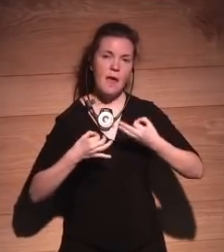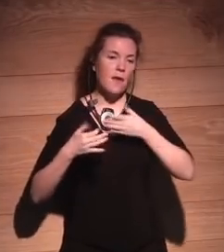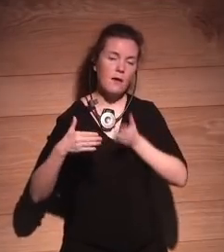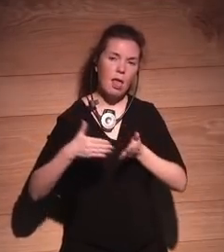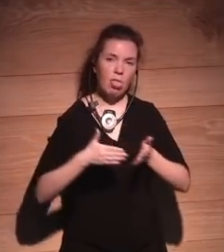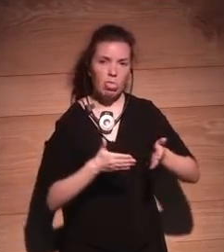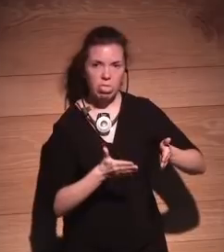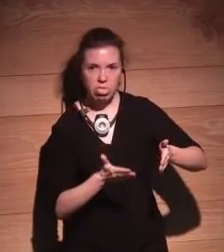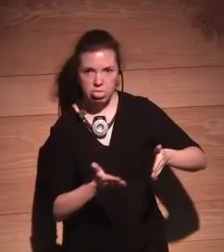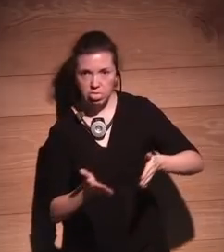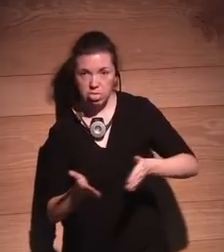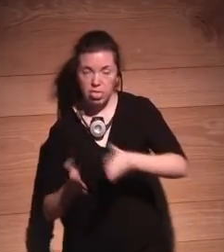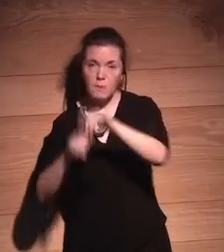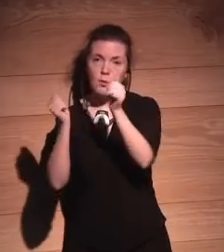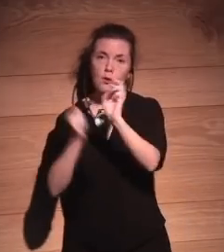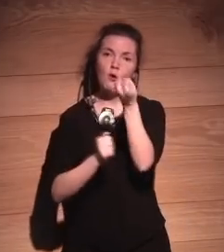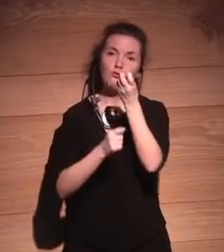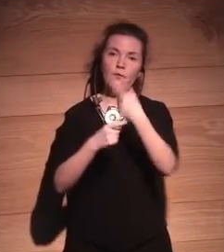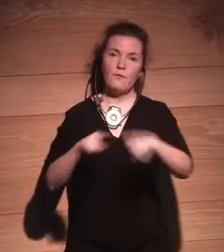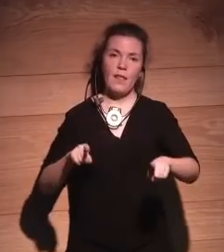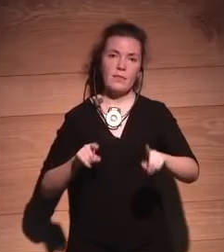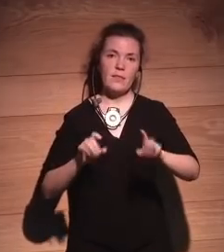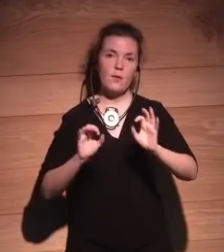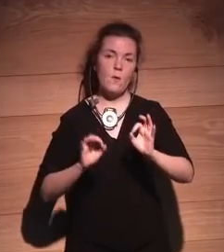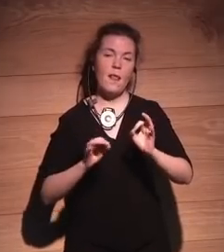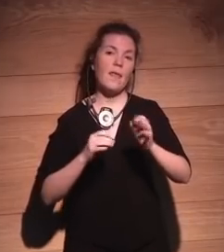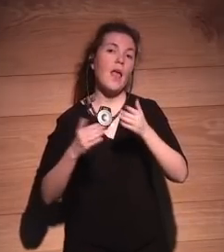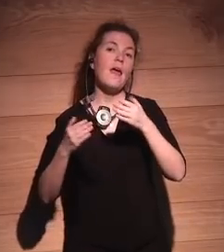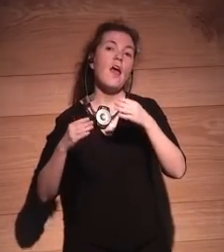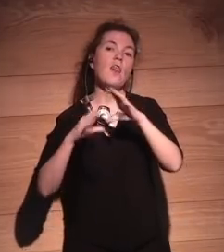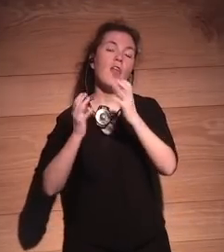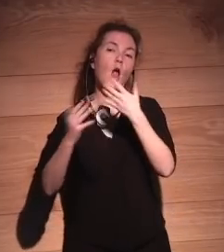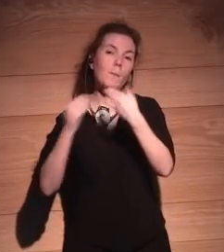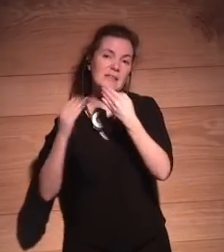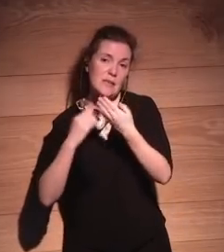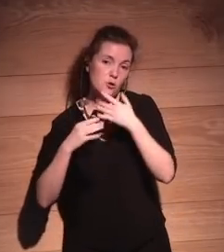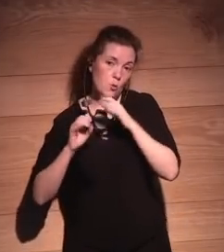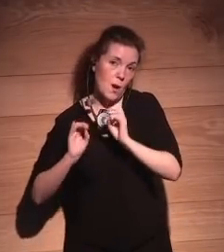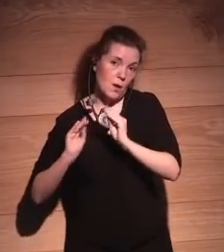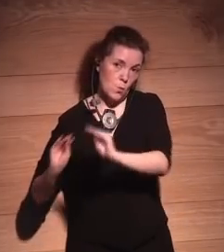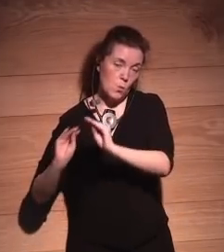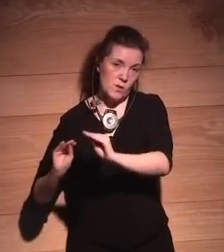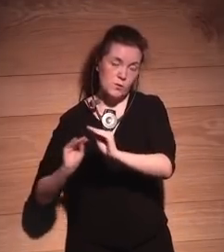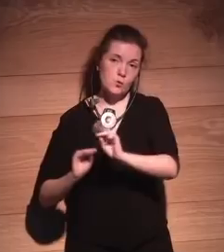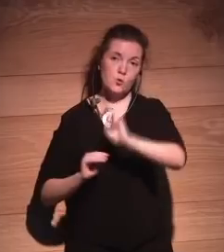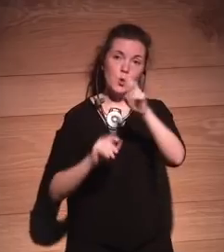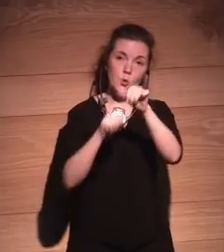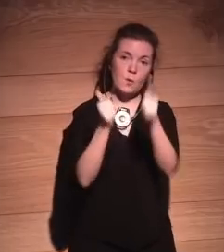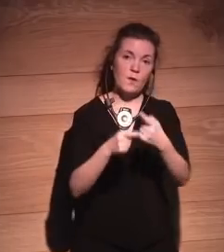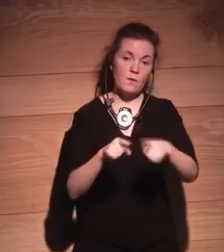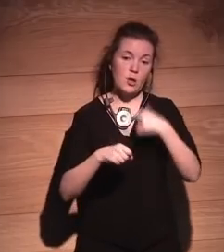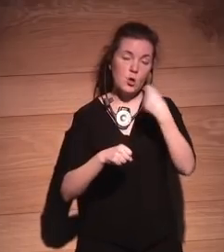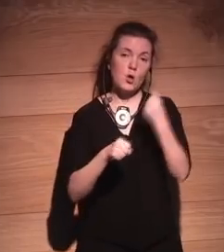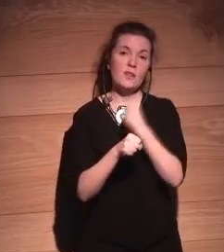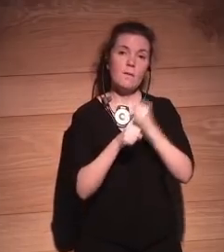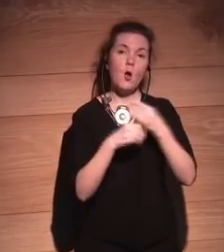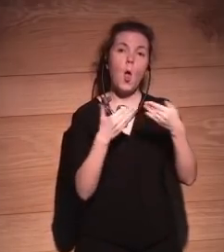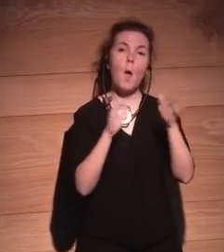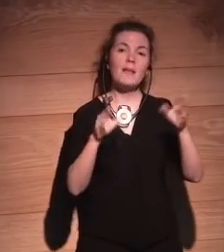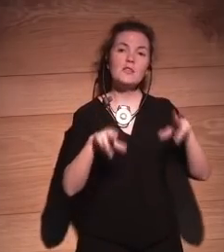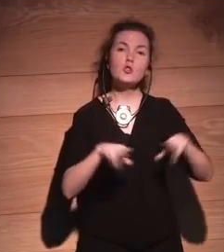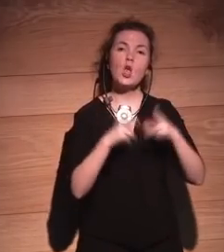derivando a otros modelos, como pueden ser los de Conversation o los vuestros, o otros. Yo trabajo con la Open Society,